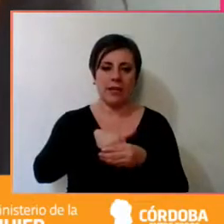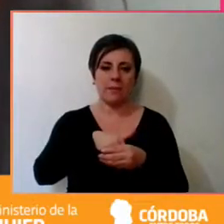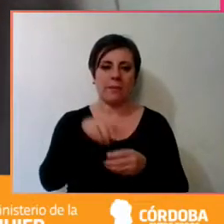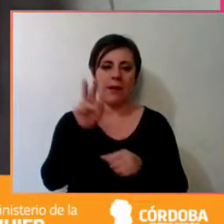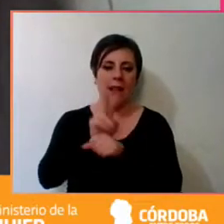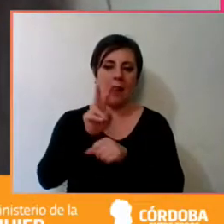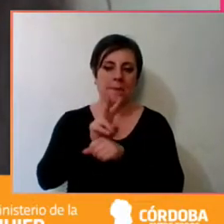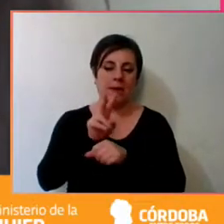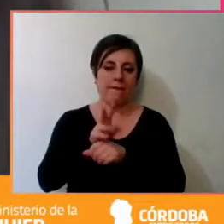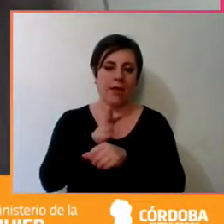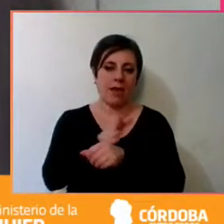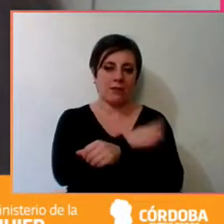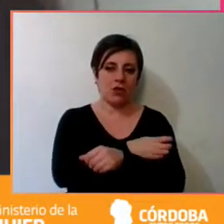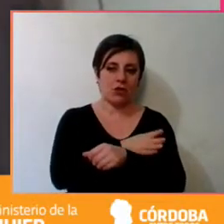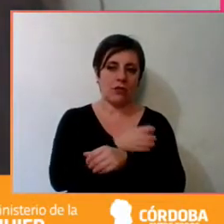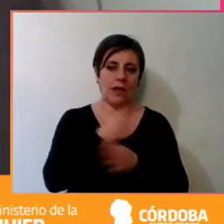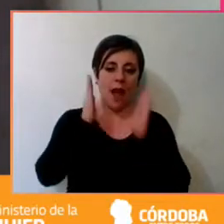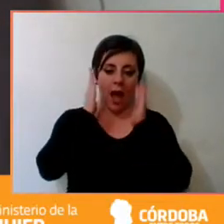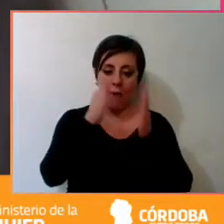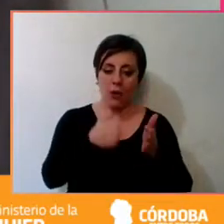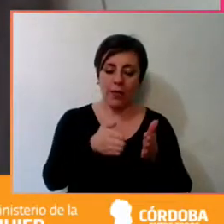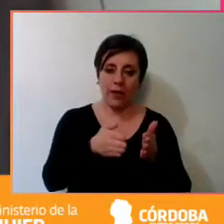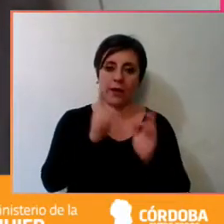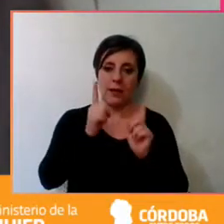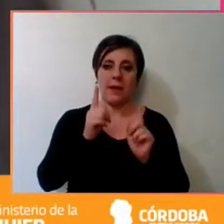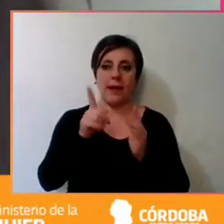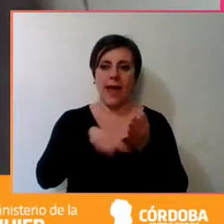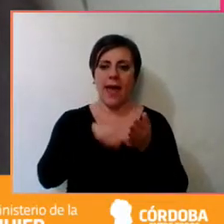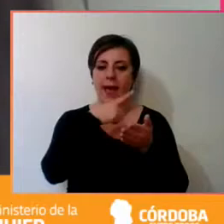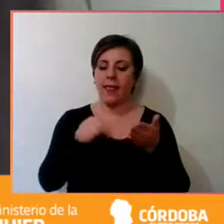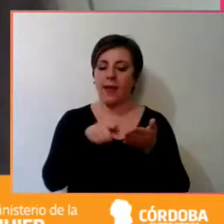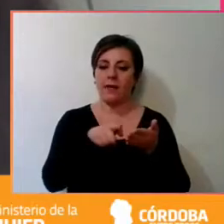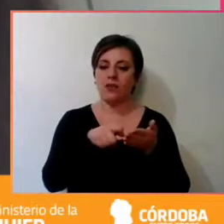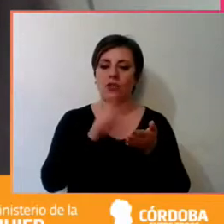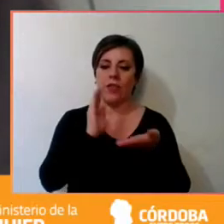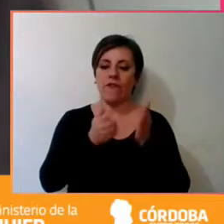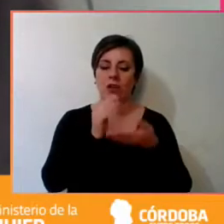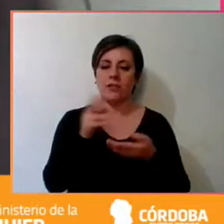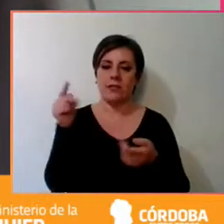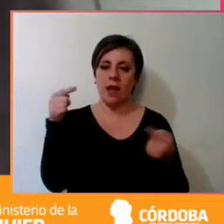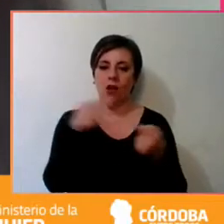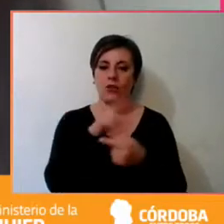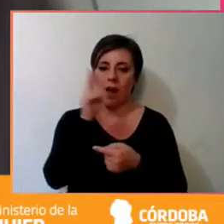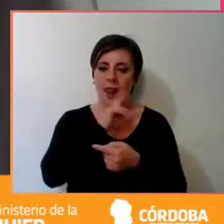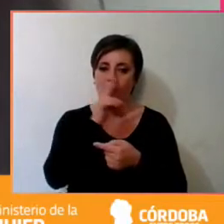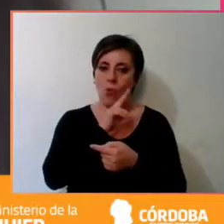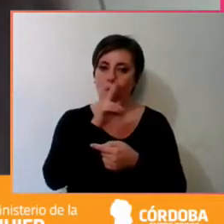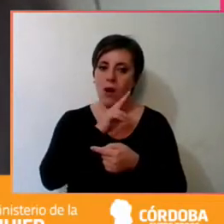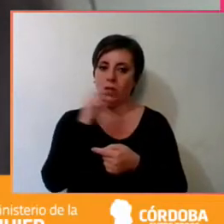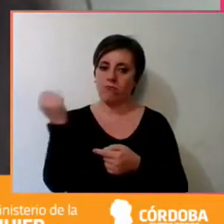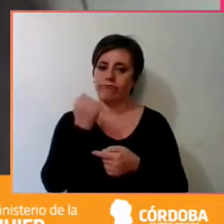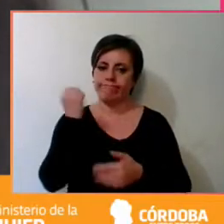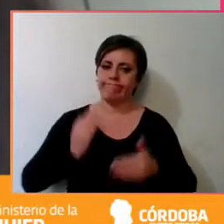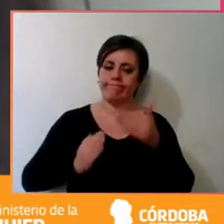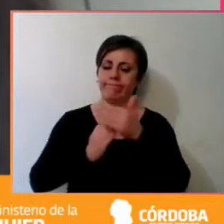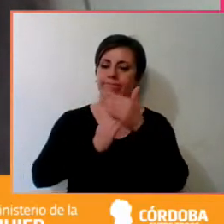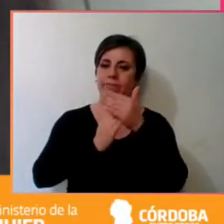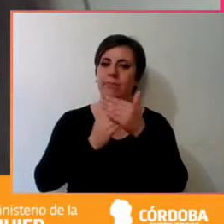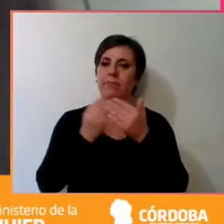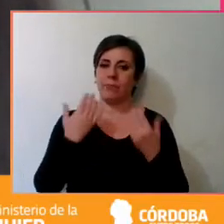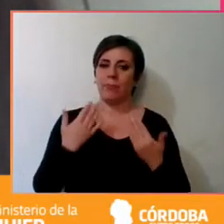prevención y el abordaje, y esperamos la erradicación de la violencia contra las mujeres, es algo fundamental y crítico para